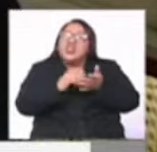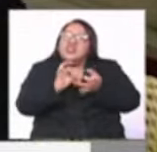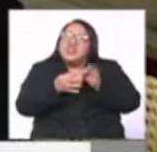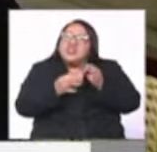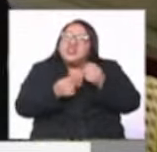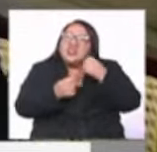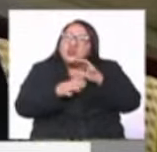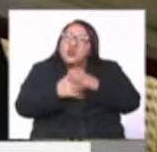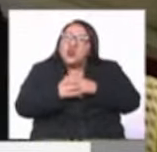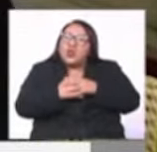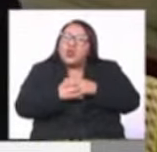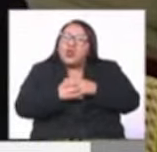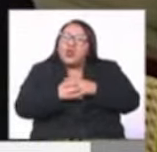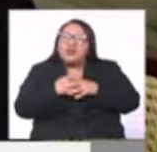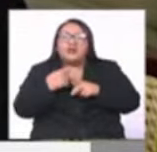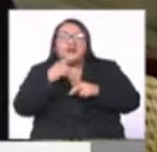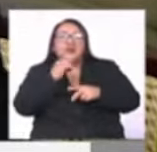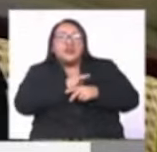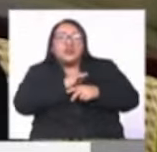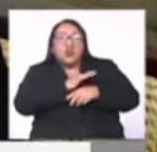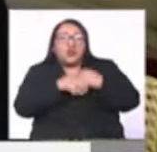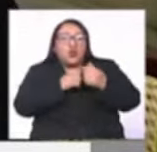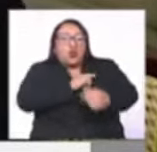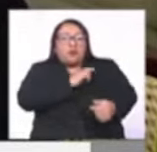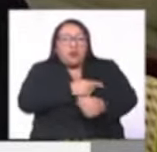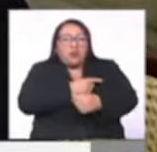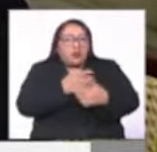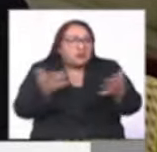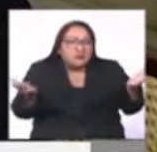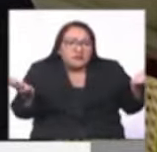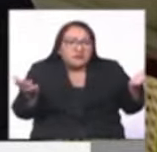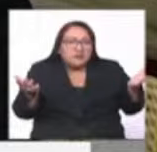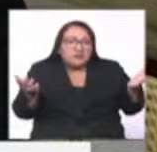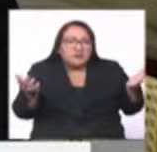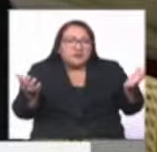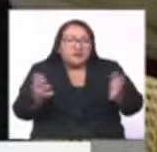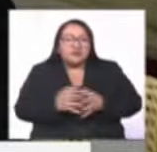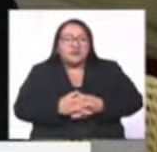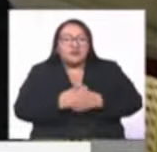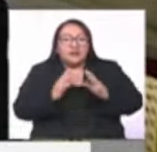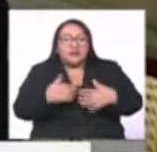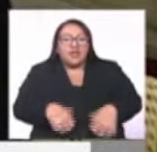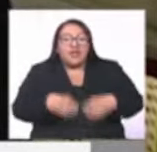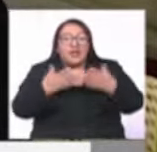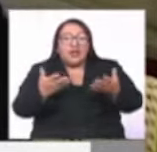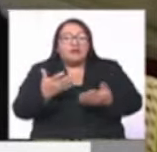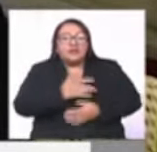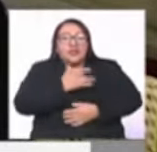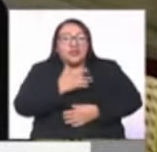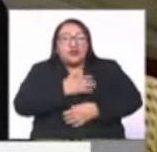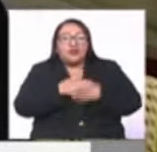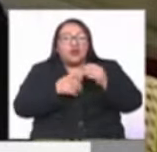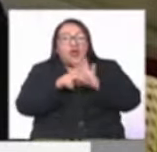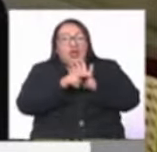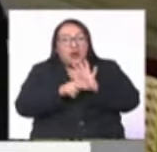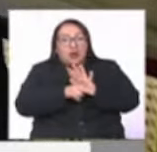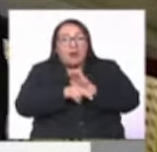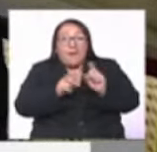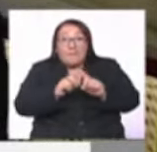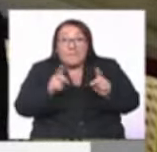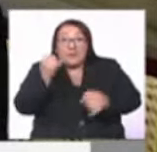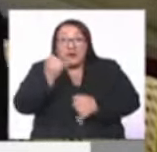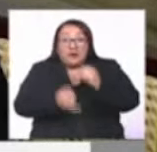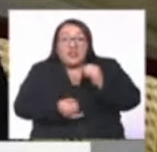diario todas las entidades todos los poderes damos sentido a las normas pero